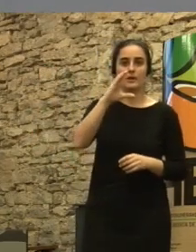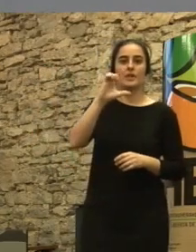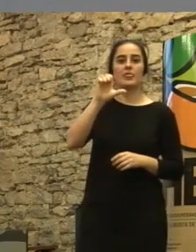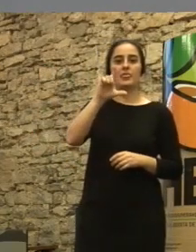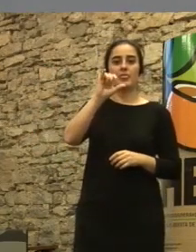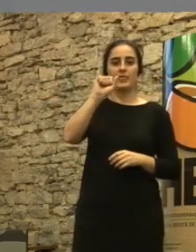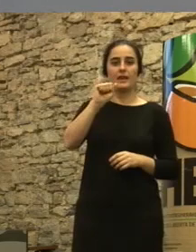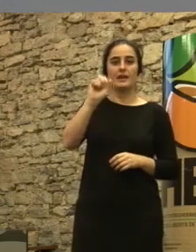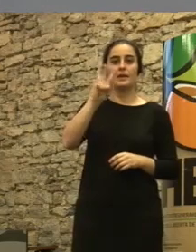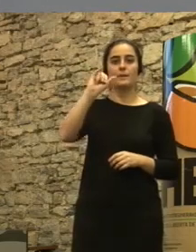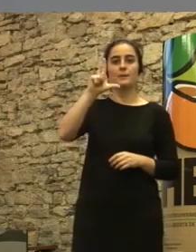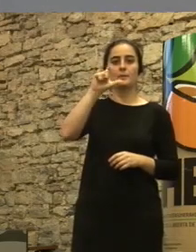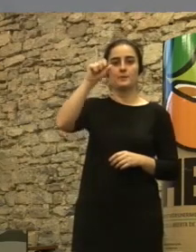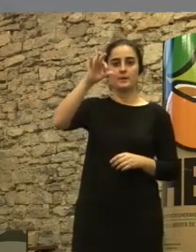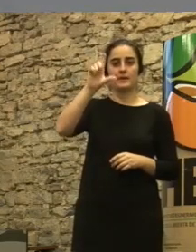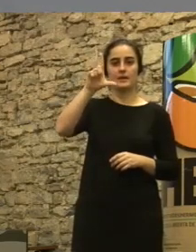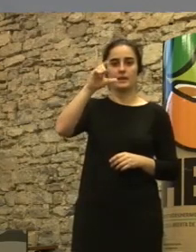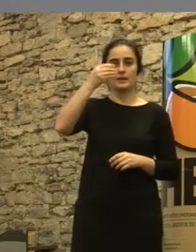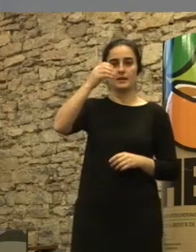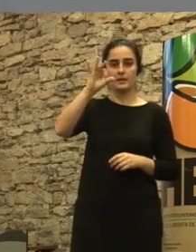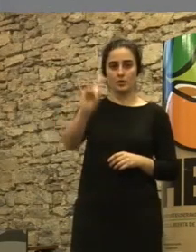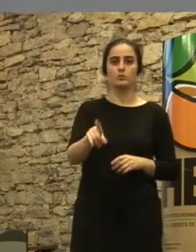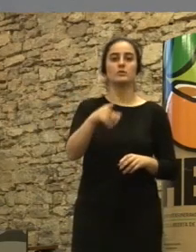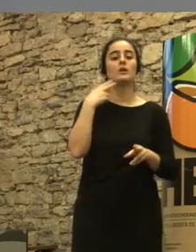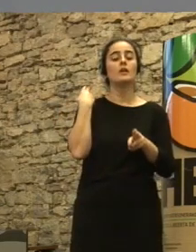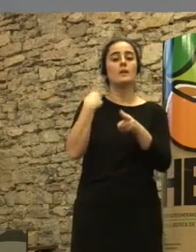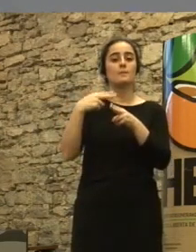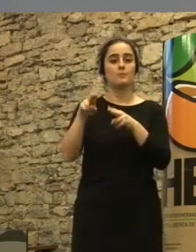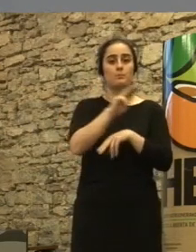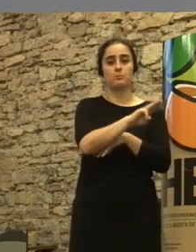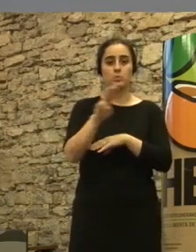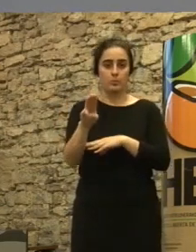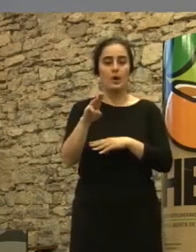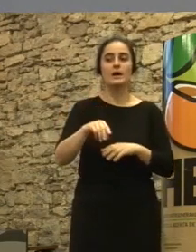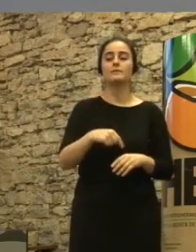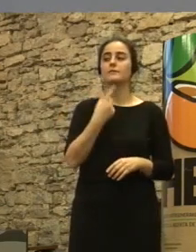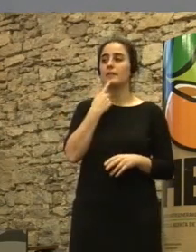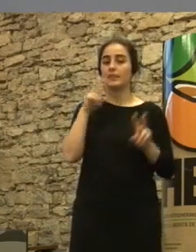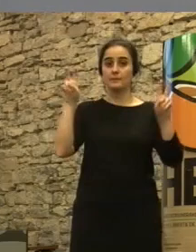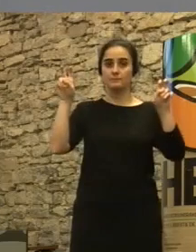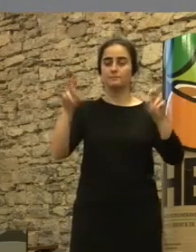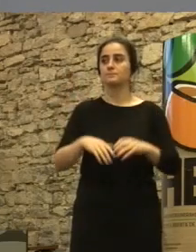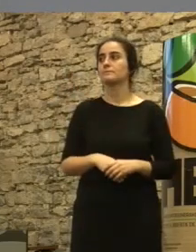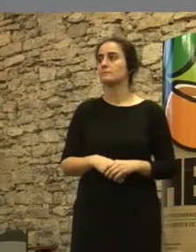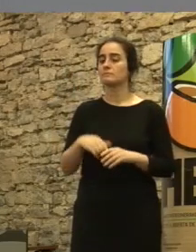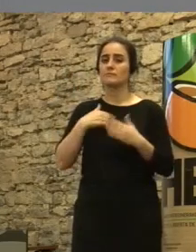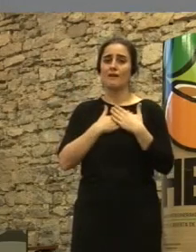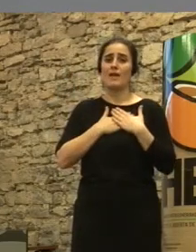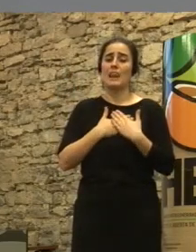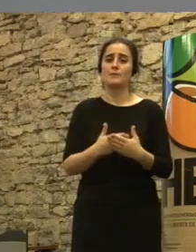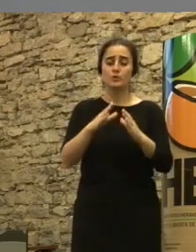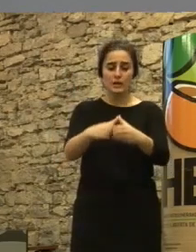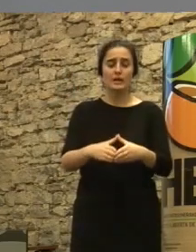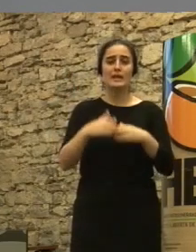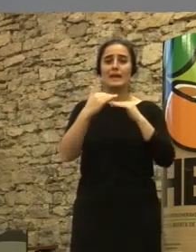Una ex vicepresidenta del Congreso y política del Partido Popular, muchos años en el Congreso, y en el entrecomillado pone: lamento que se mueran en el